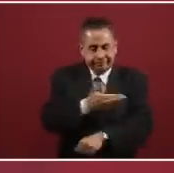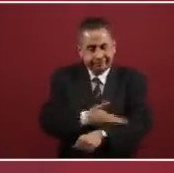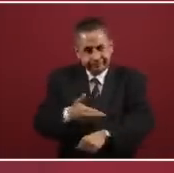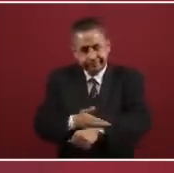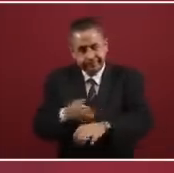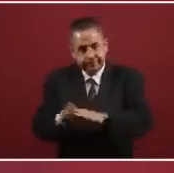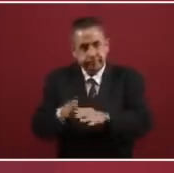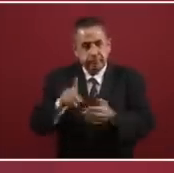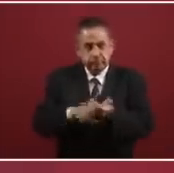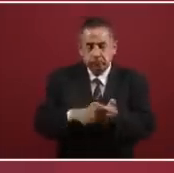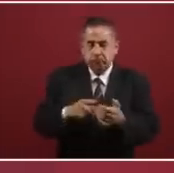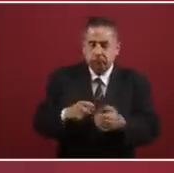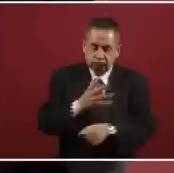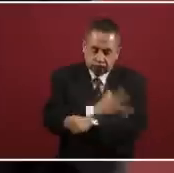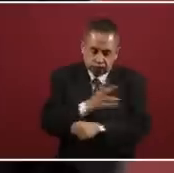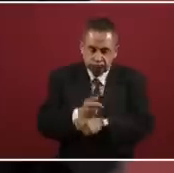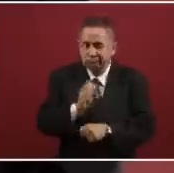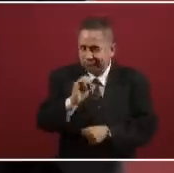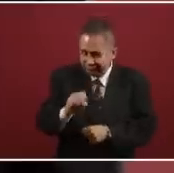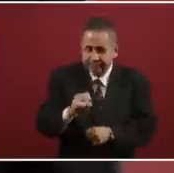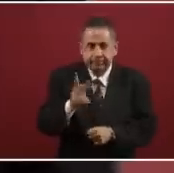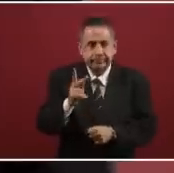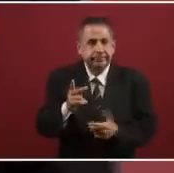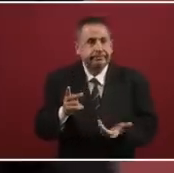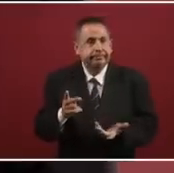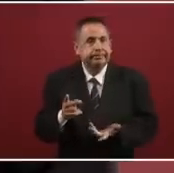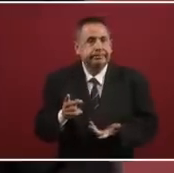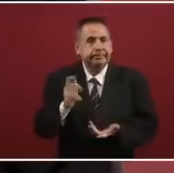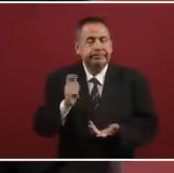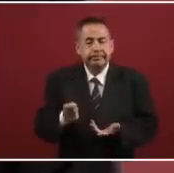honestidad, es que